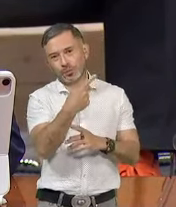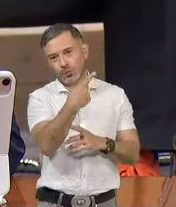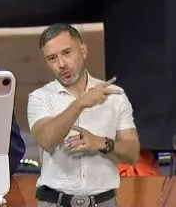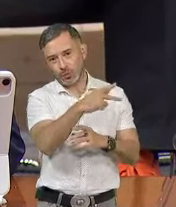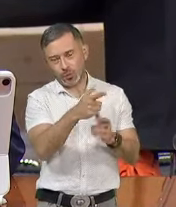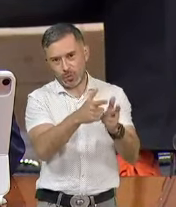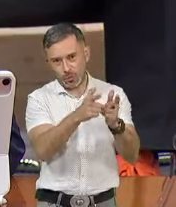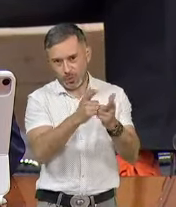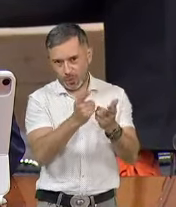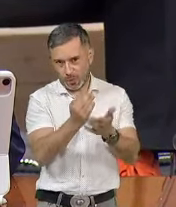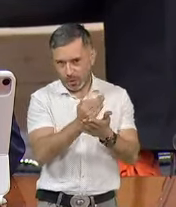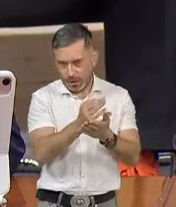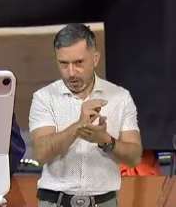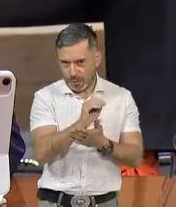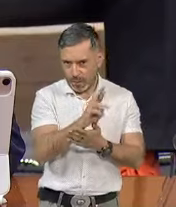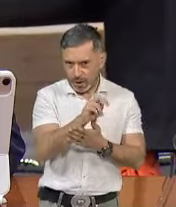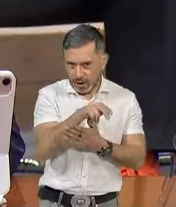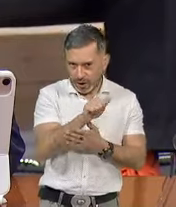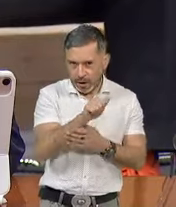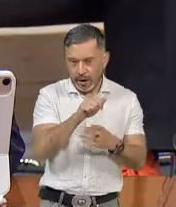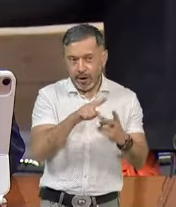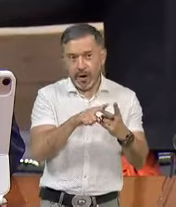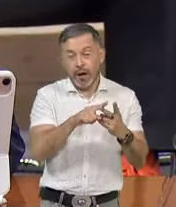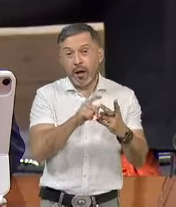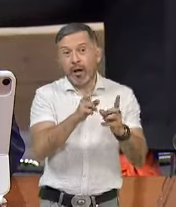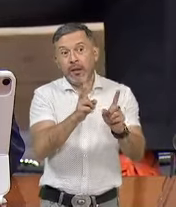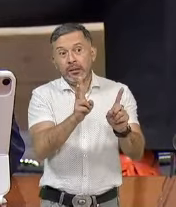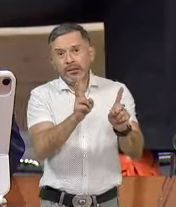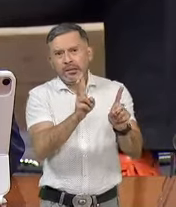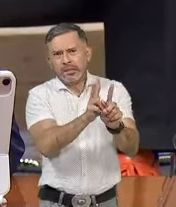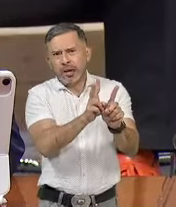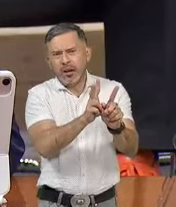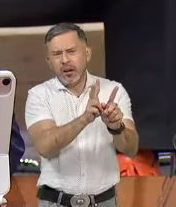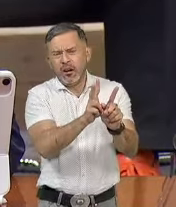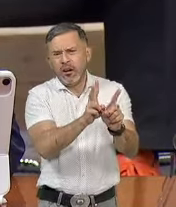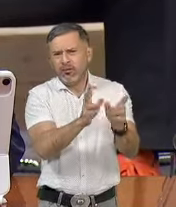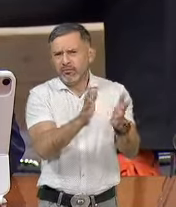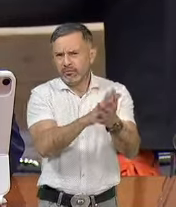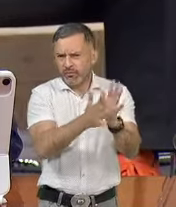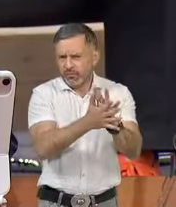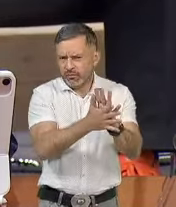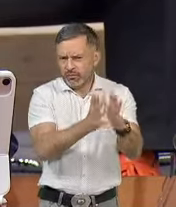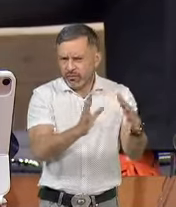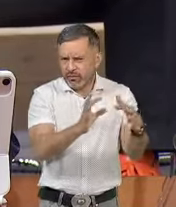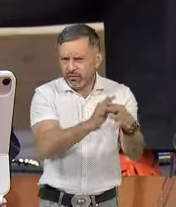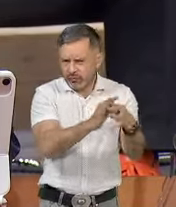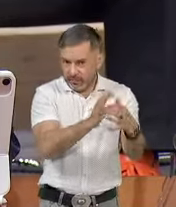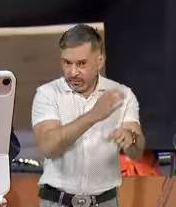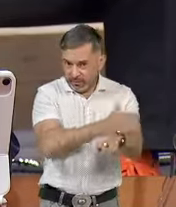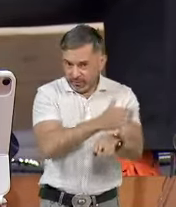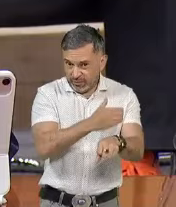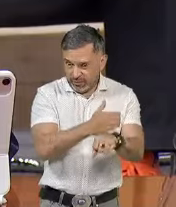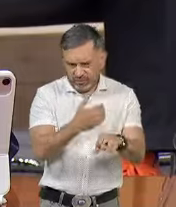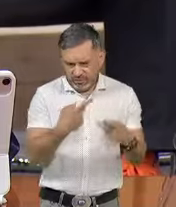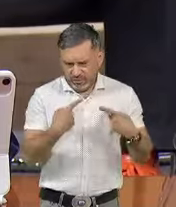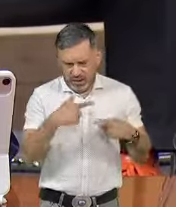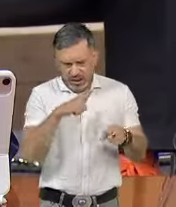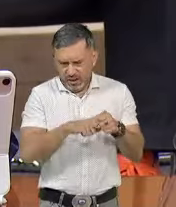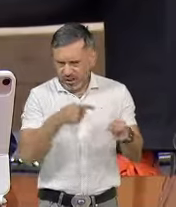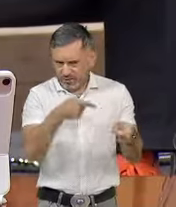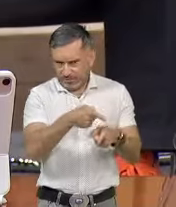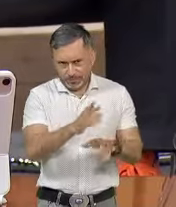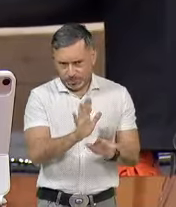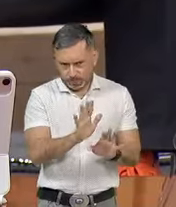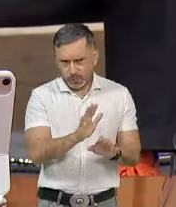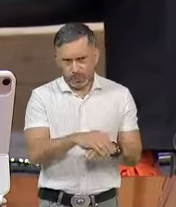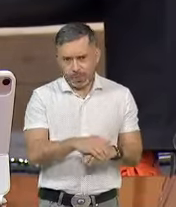morena y las sátrapas que los acompañan reitero no es personal A mí